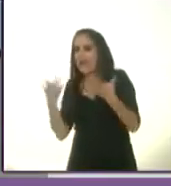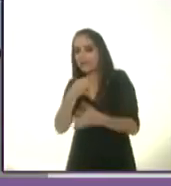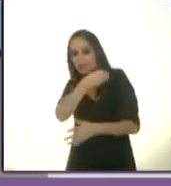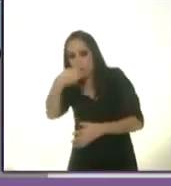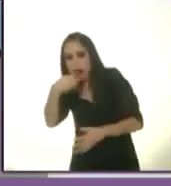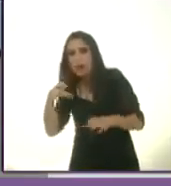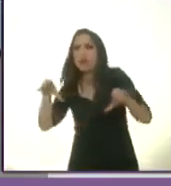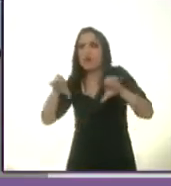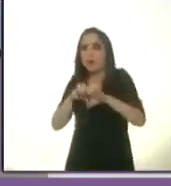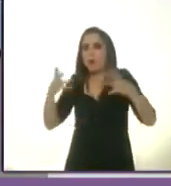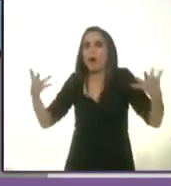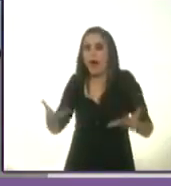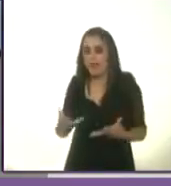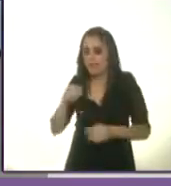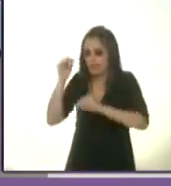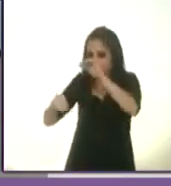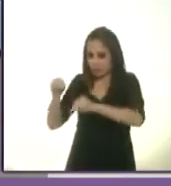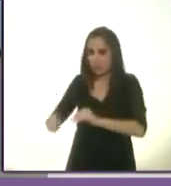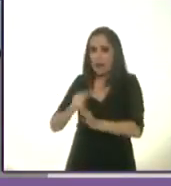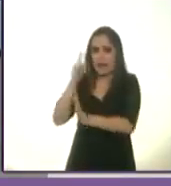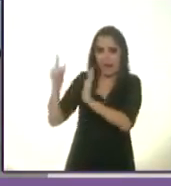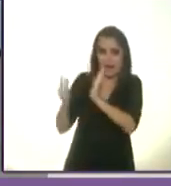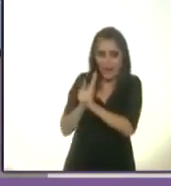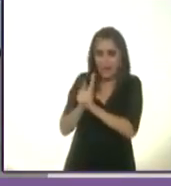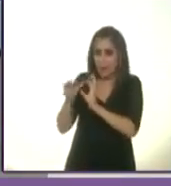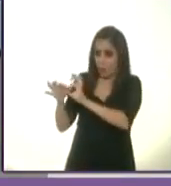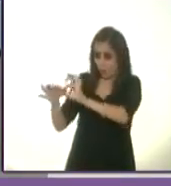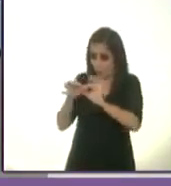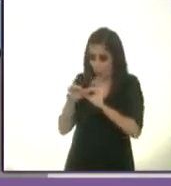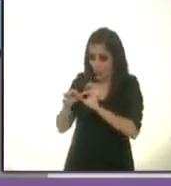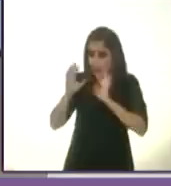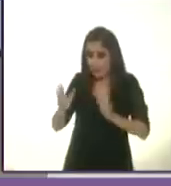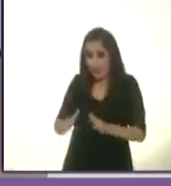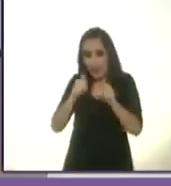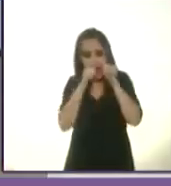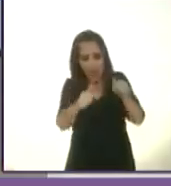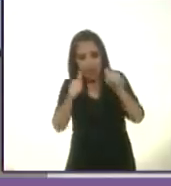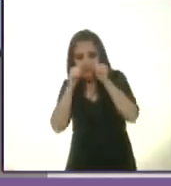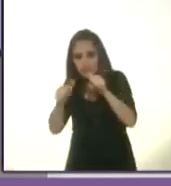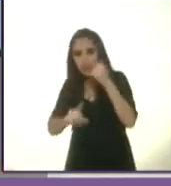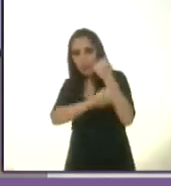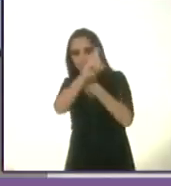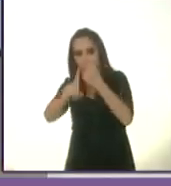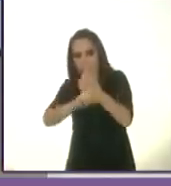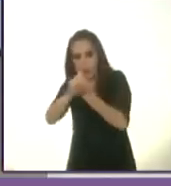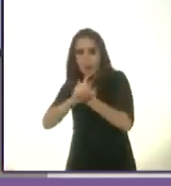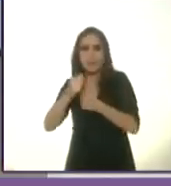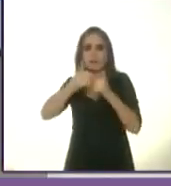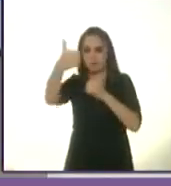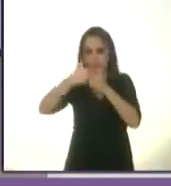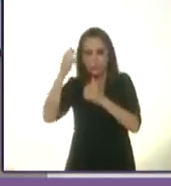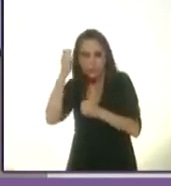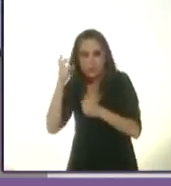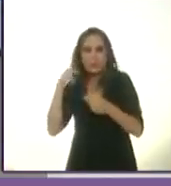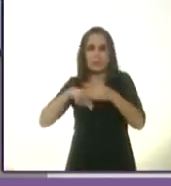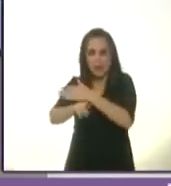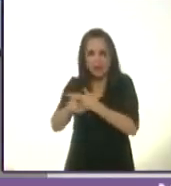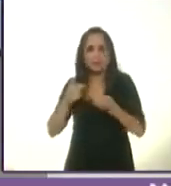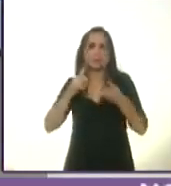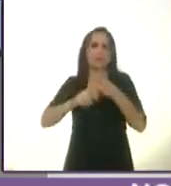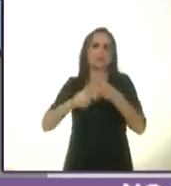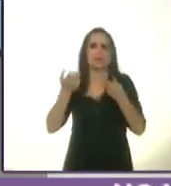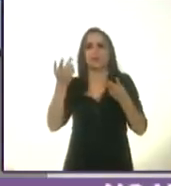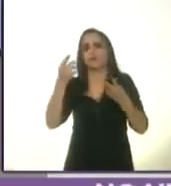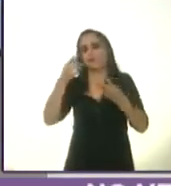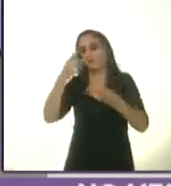puntuales legislativas disposiciones conjuntas para atender problemas de tránsito de contaminación de movilidad y